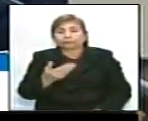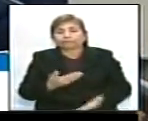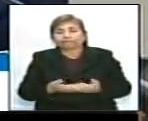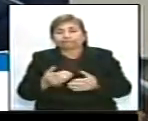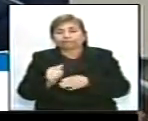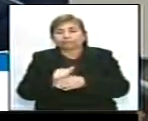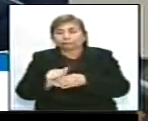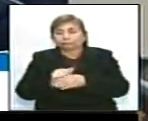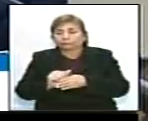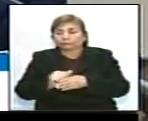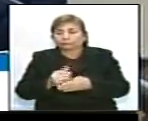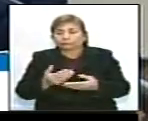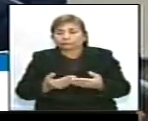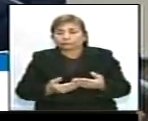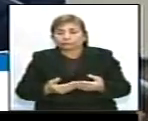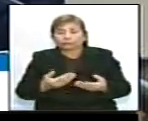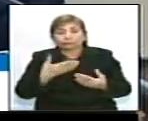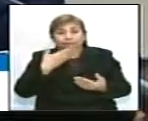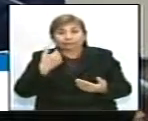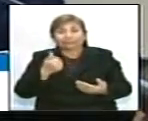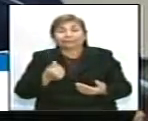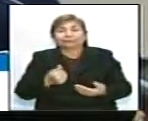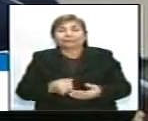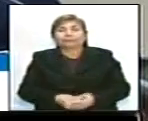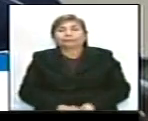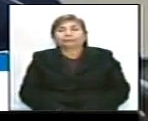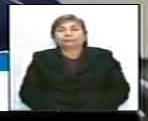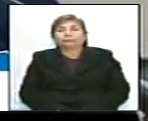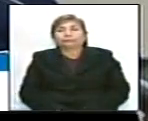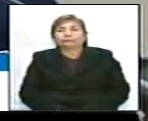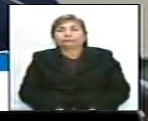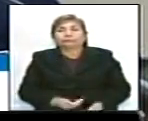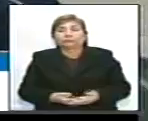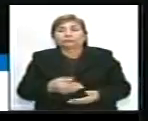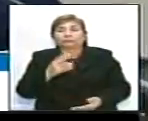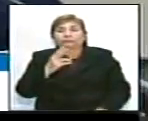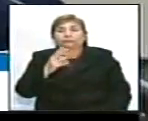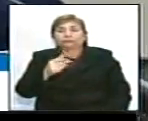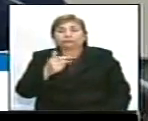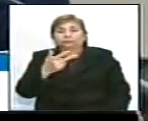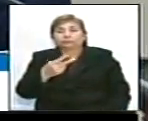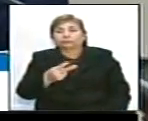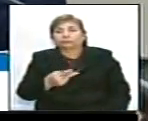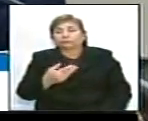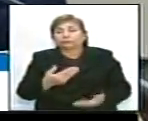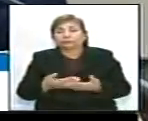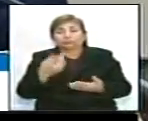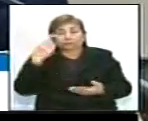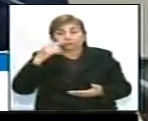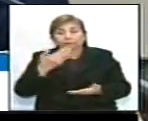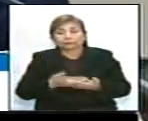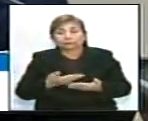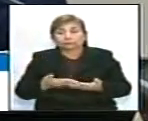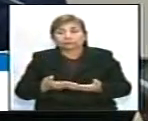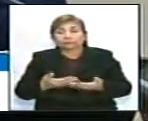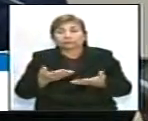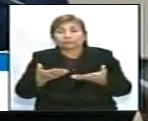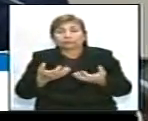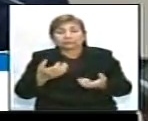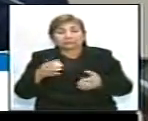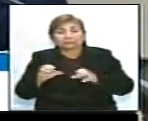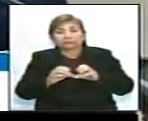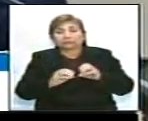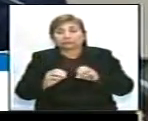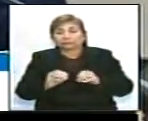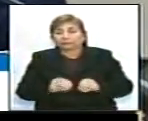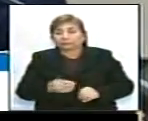el uso del suelo con 1.2 millones de hectáreas, en total 3.2. Y para esto hay que hacer